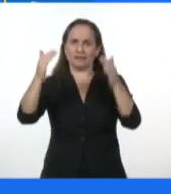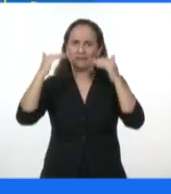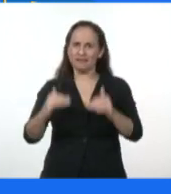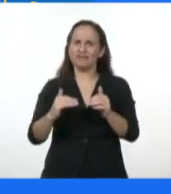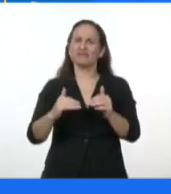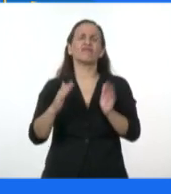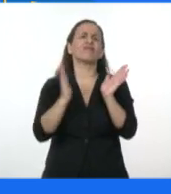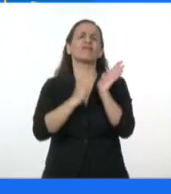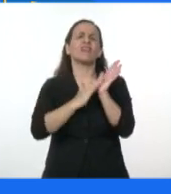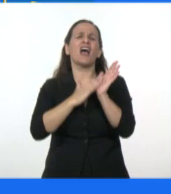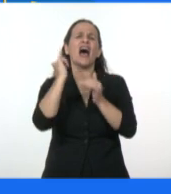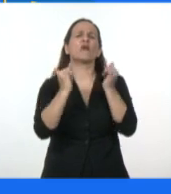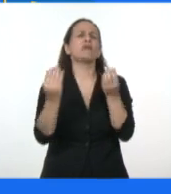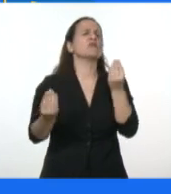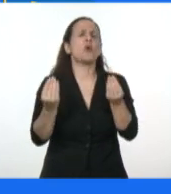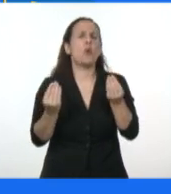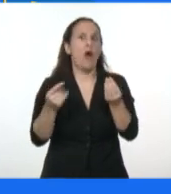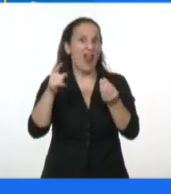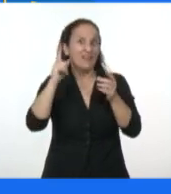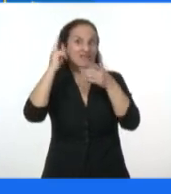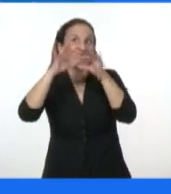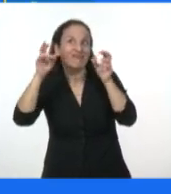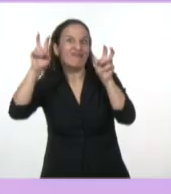razones que sostienen la tesis.